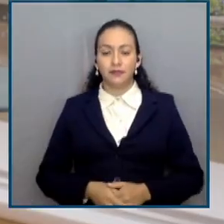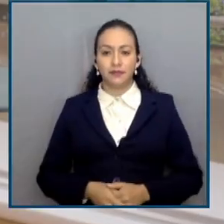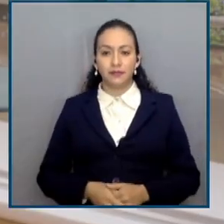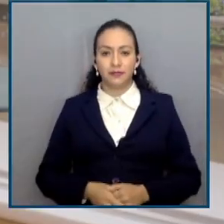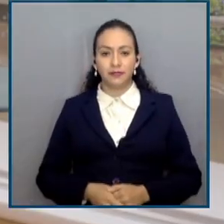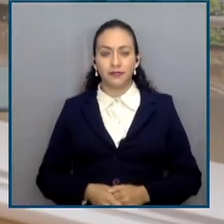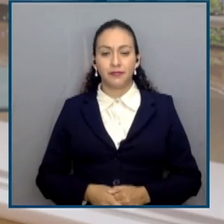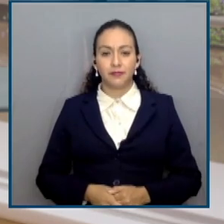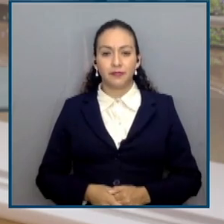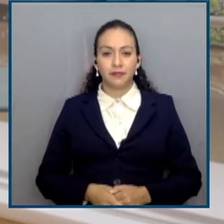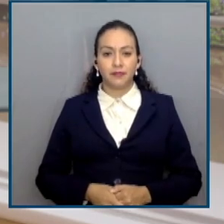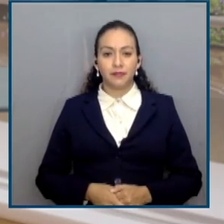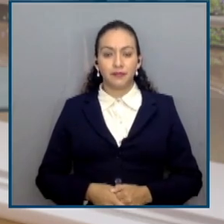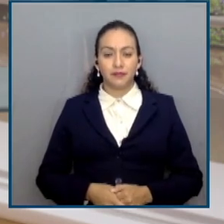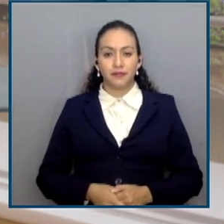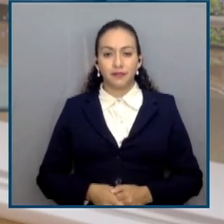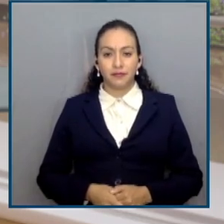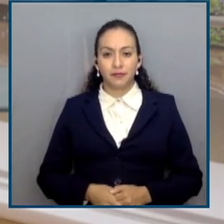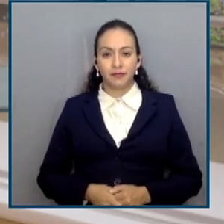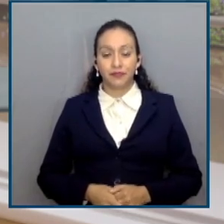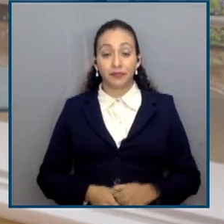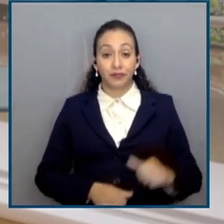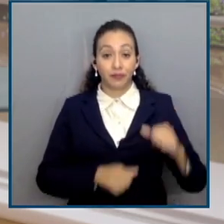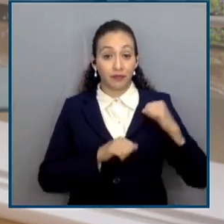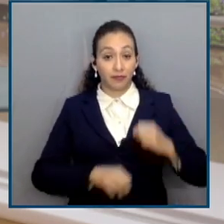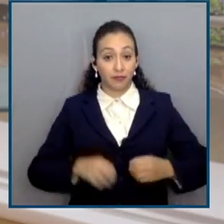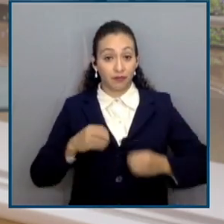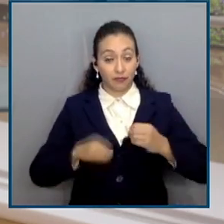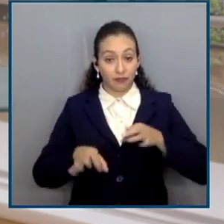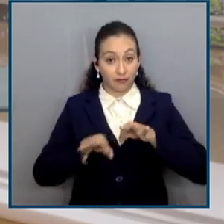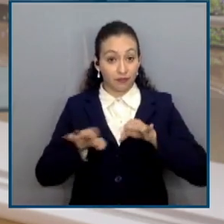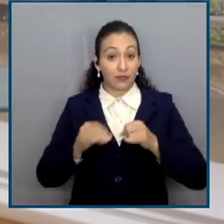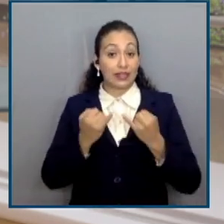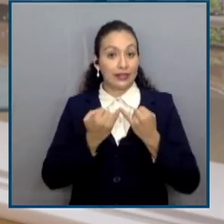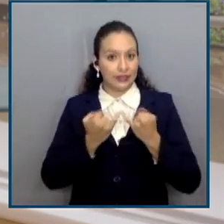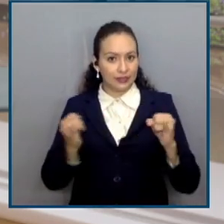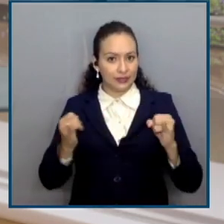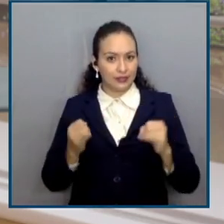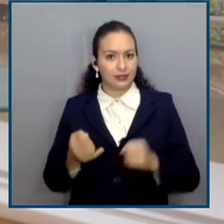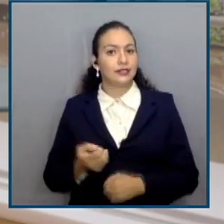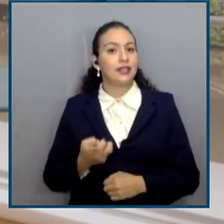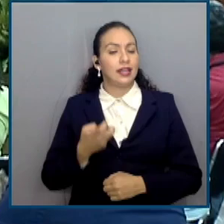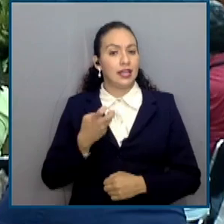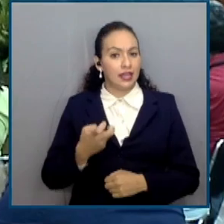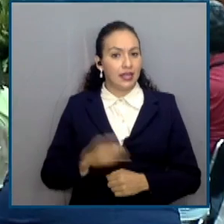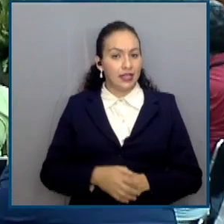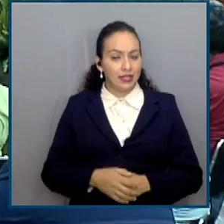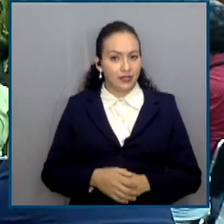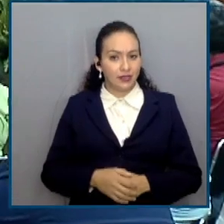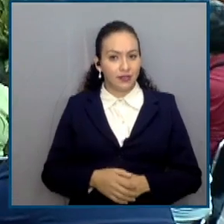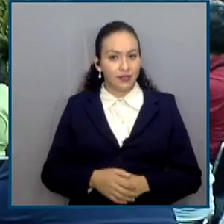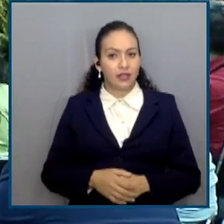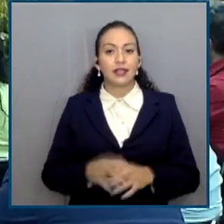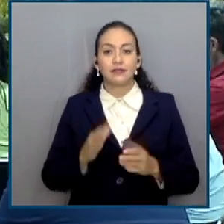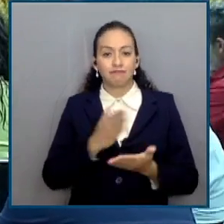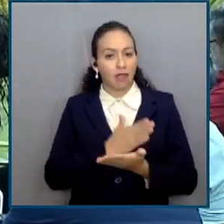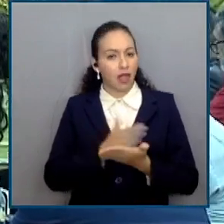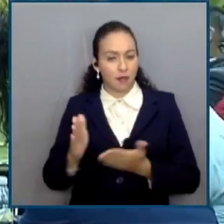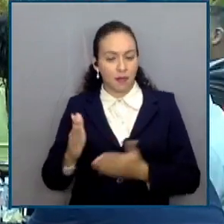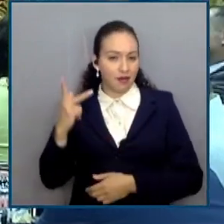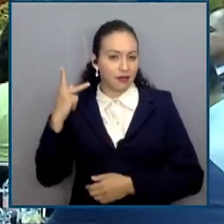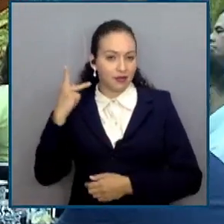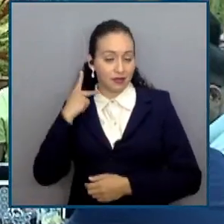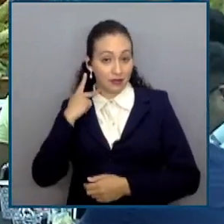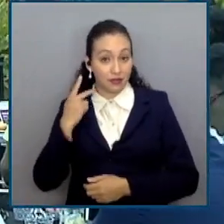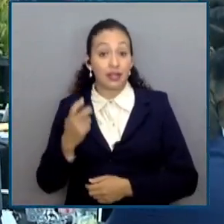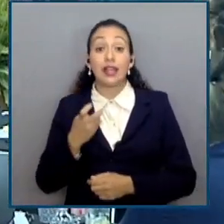La existencia de un poder judicial autónomo e independiente, ajeno a los vaivenes de la política, es un requisito indispensable para la